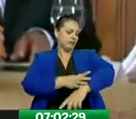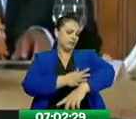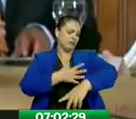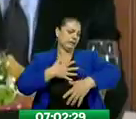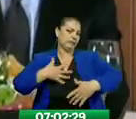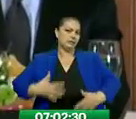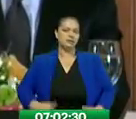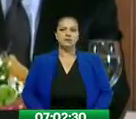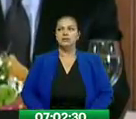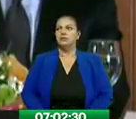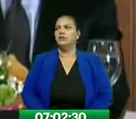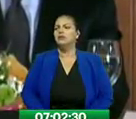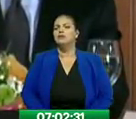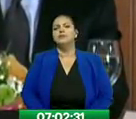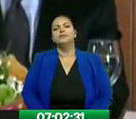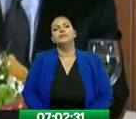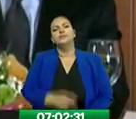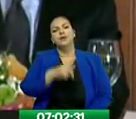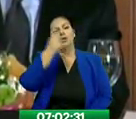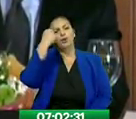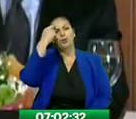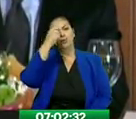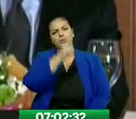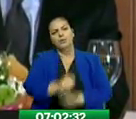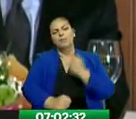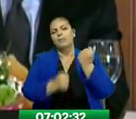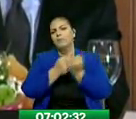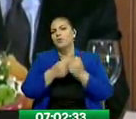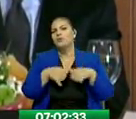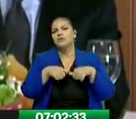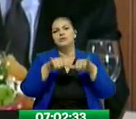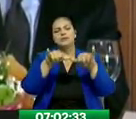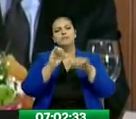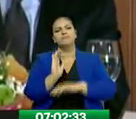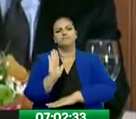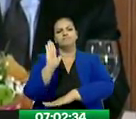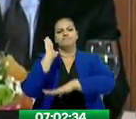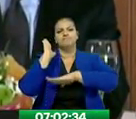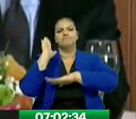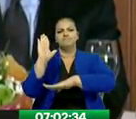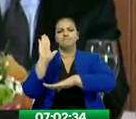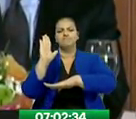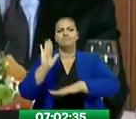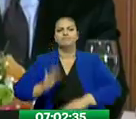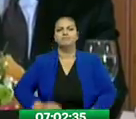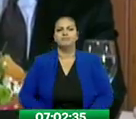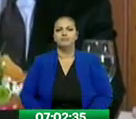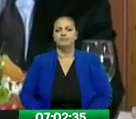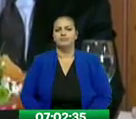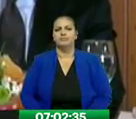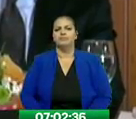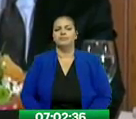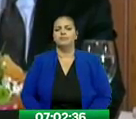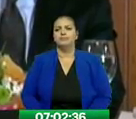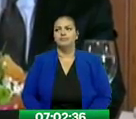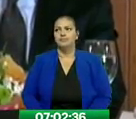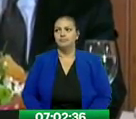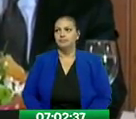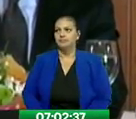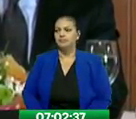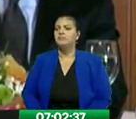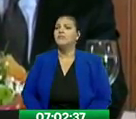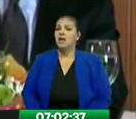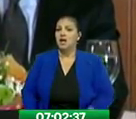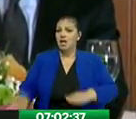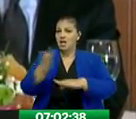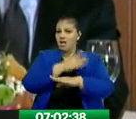nacional. Un gran honor, porque será inolvidable para quienes entregaron todo